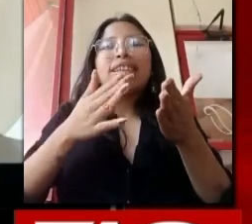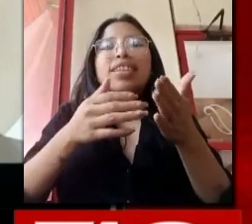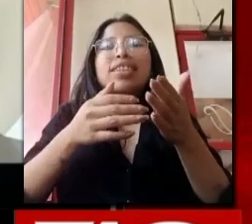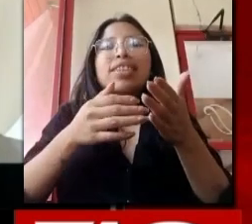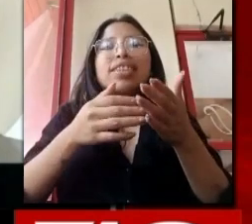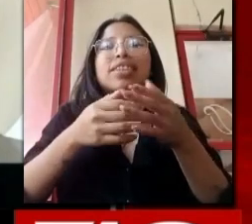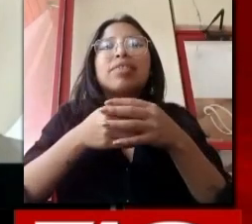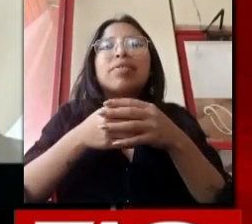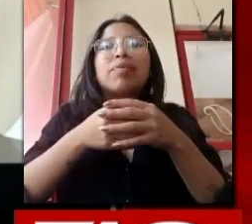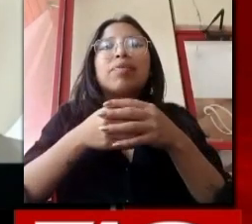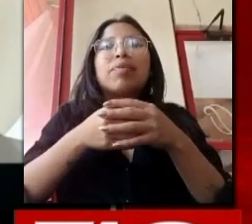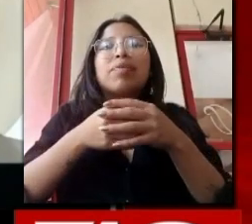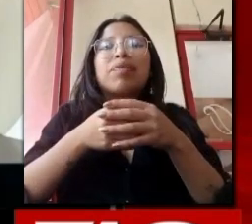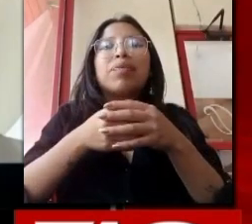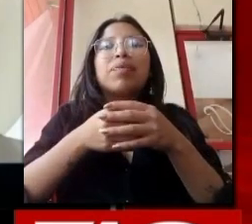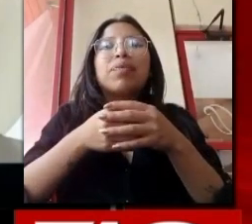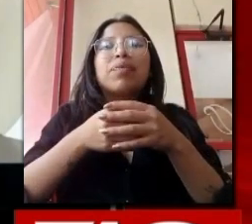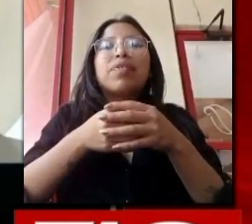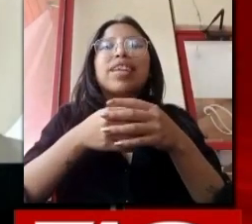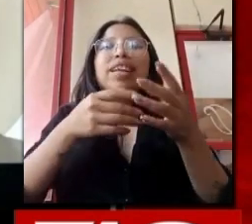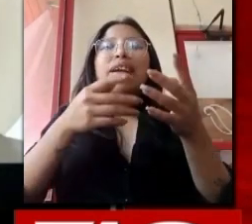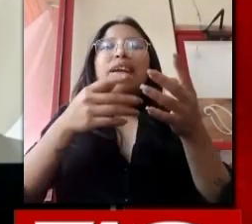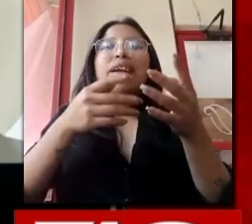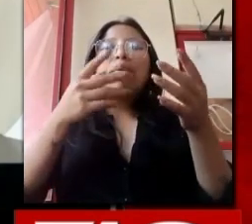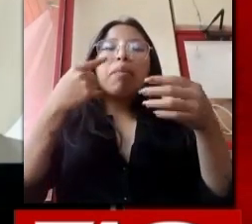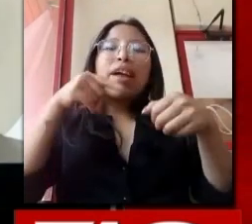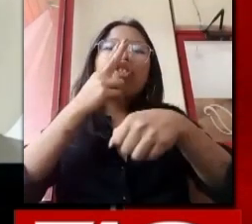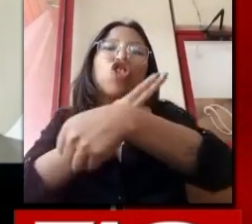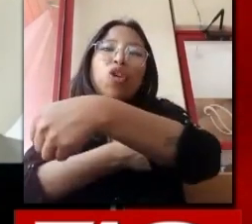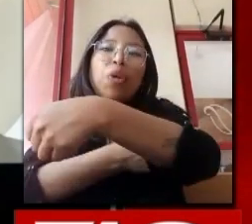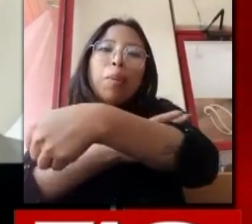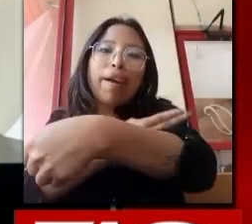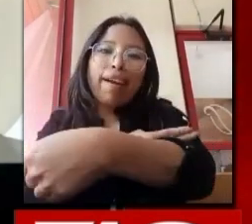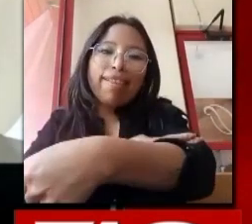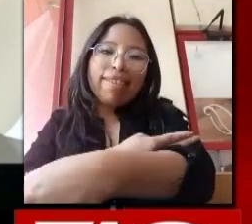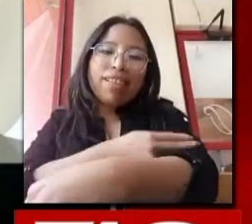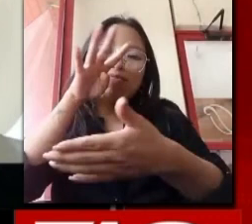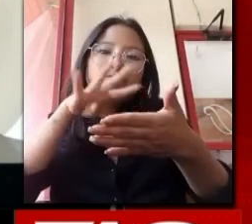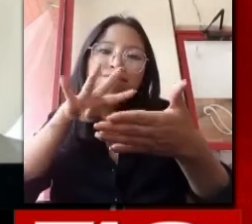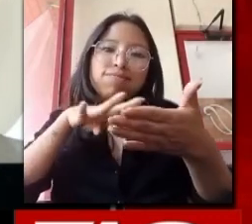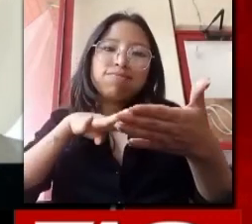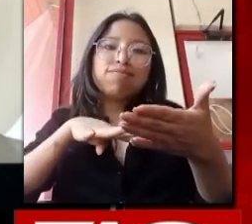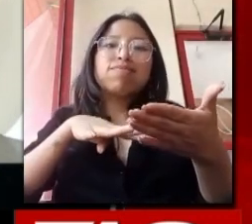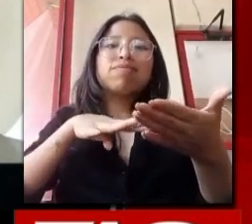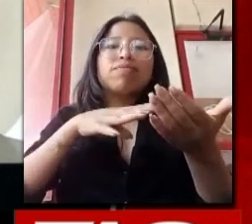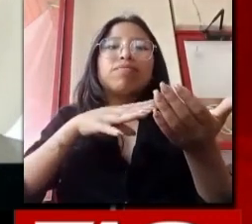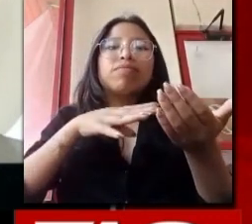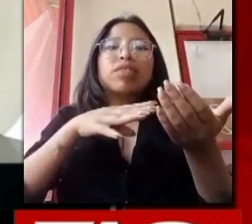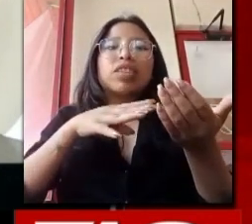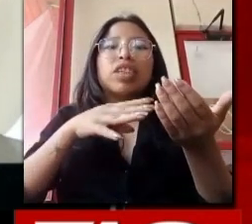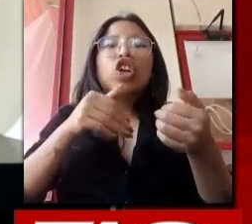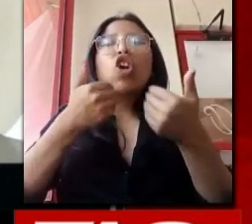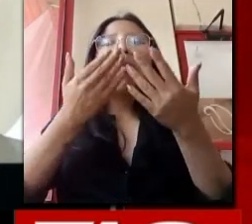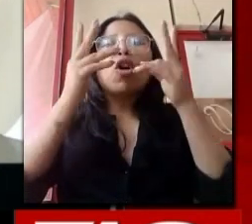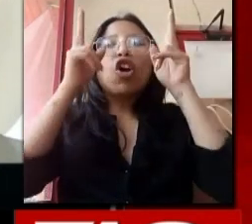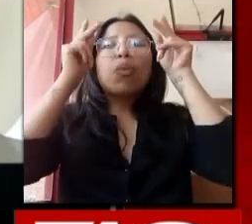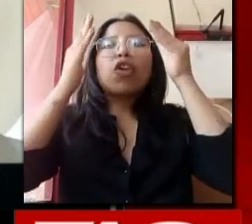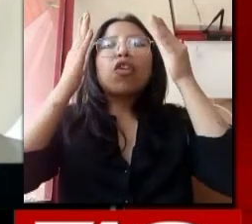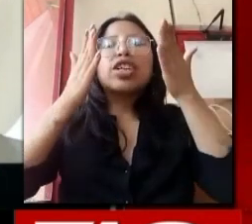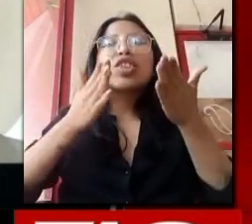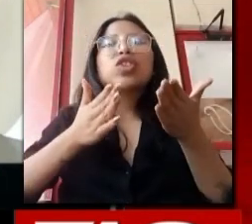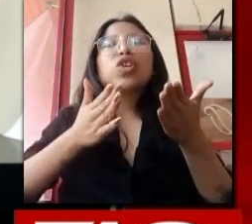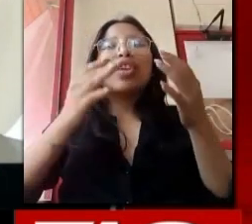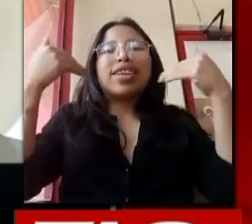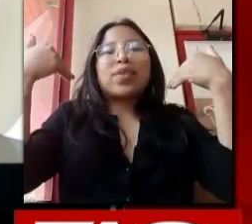en anormal y que están en como para profesores de educación física. Y también los talentos